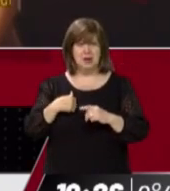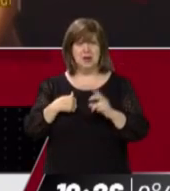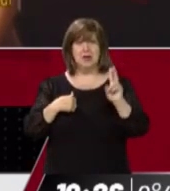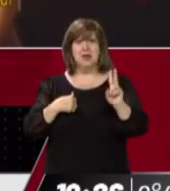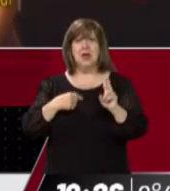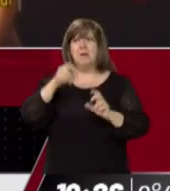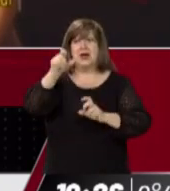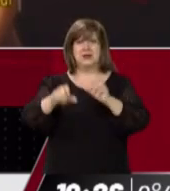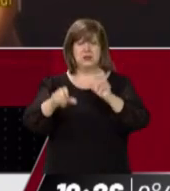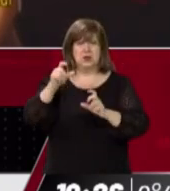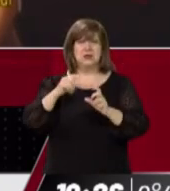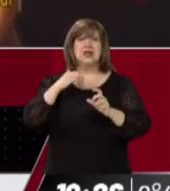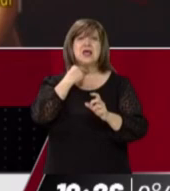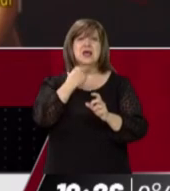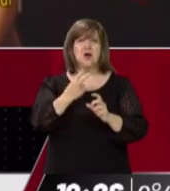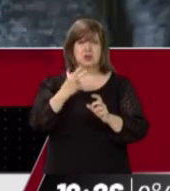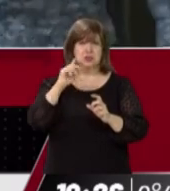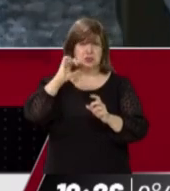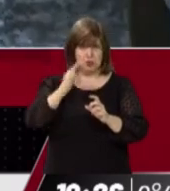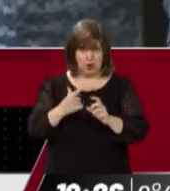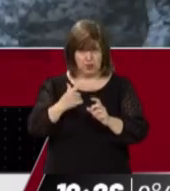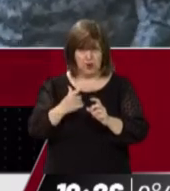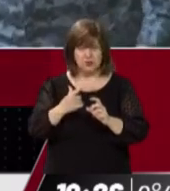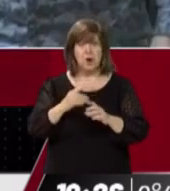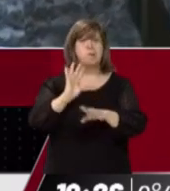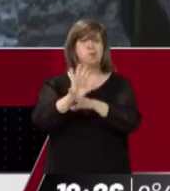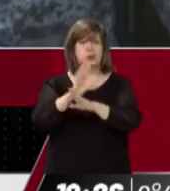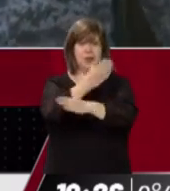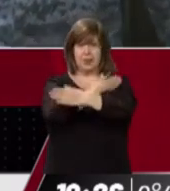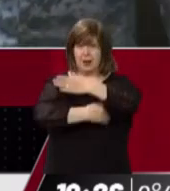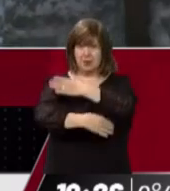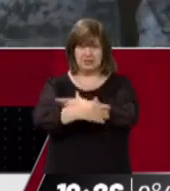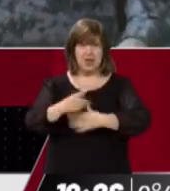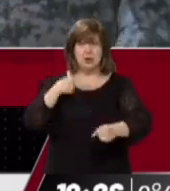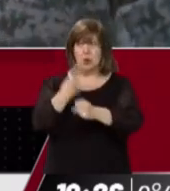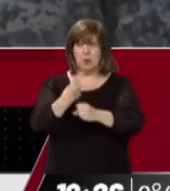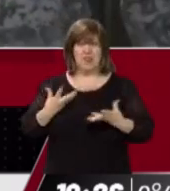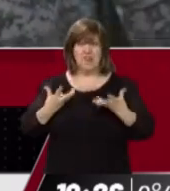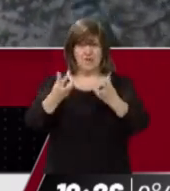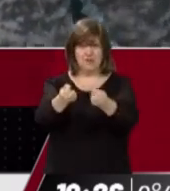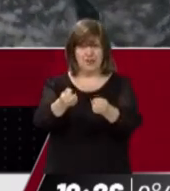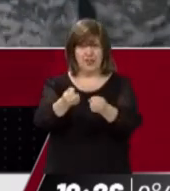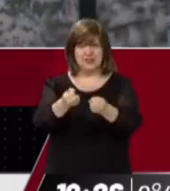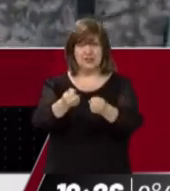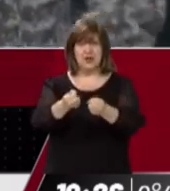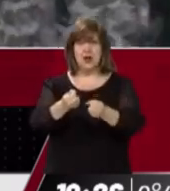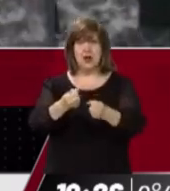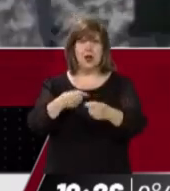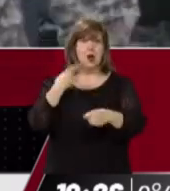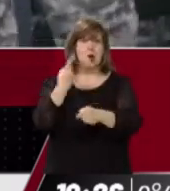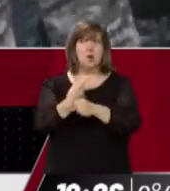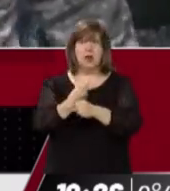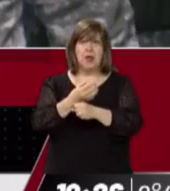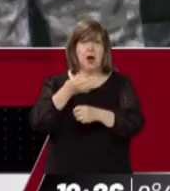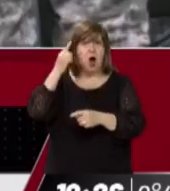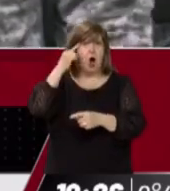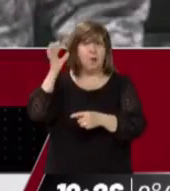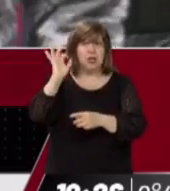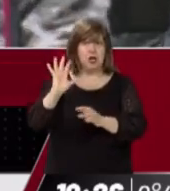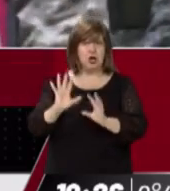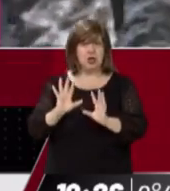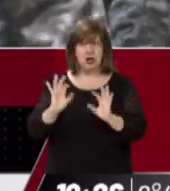esta discapacidad que ellos tienen Y en este momento no pueden defenderse y pueden opinar nada nadie de lo